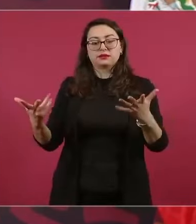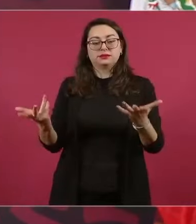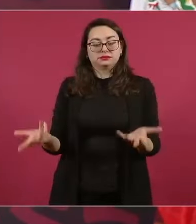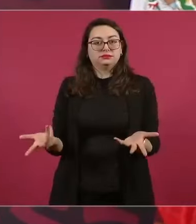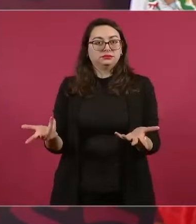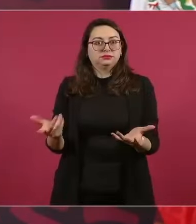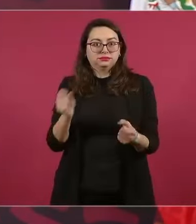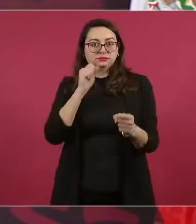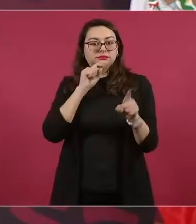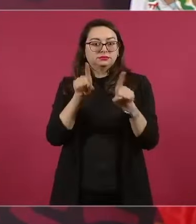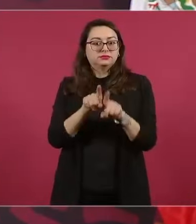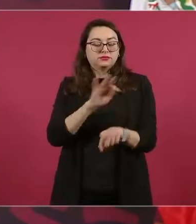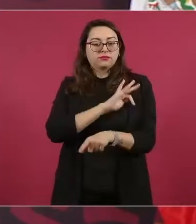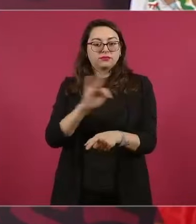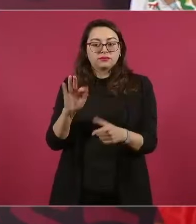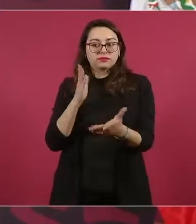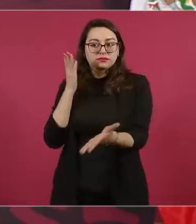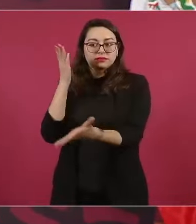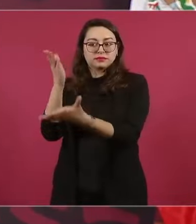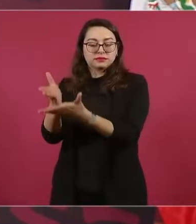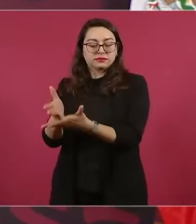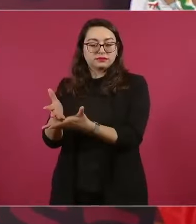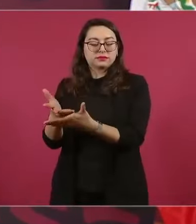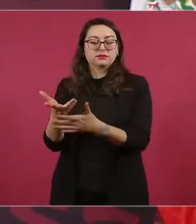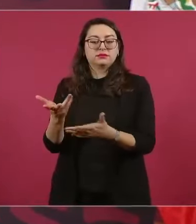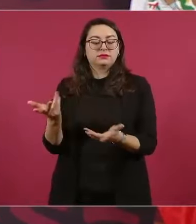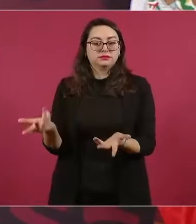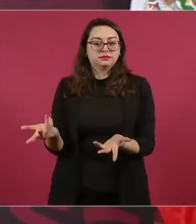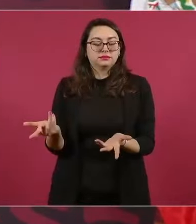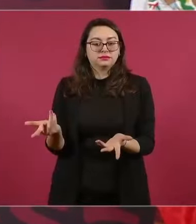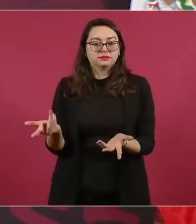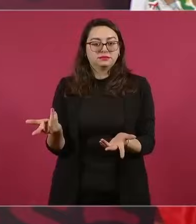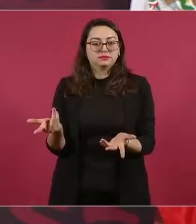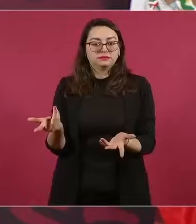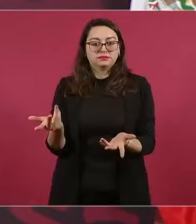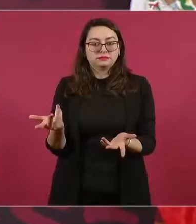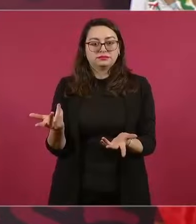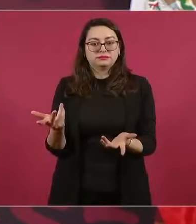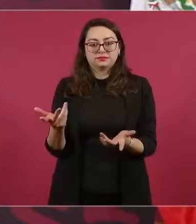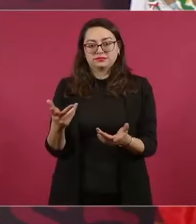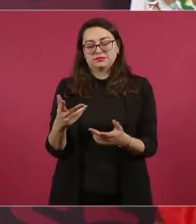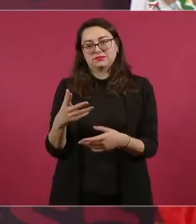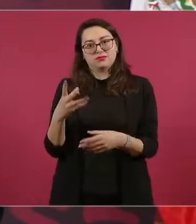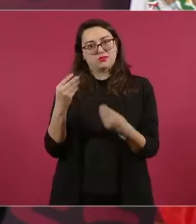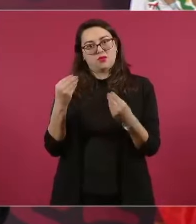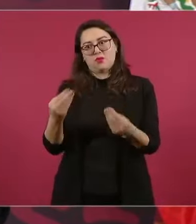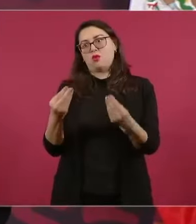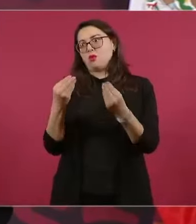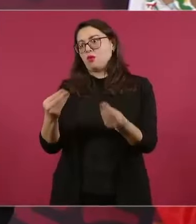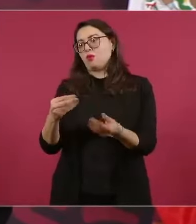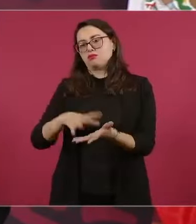del Pacífico, a Puerto Escondido. Hay muchas playas